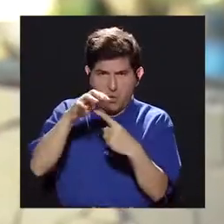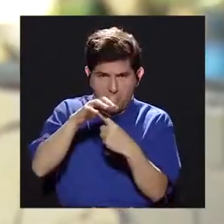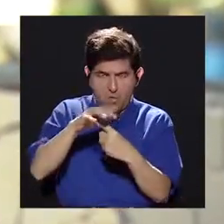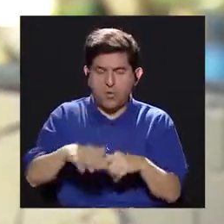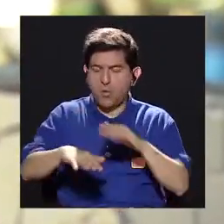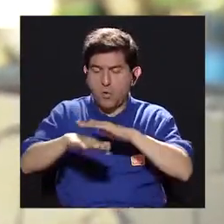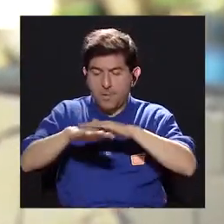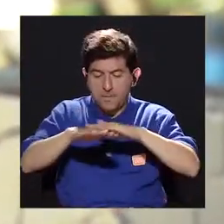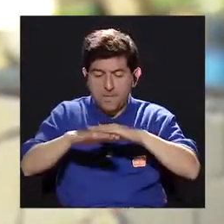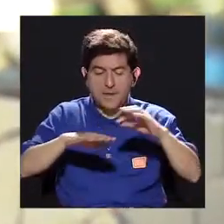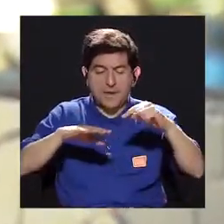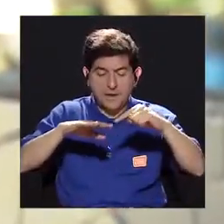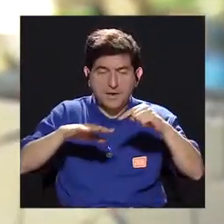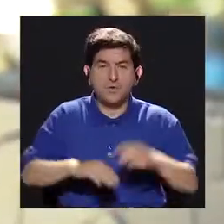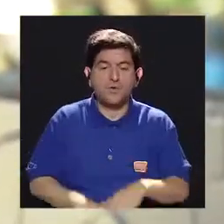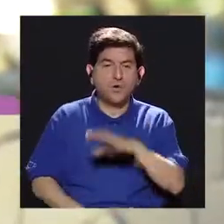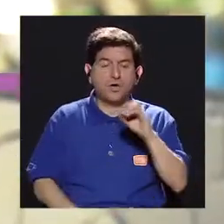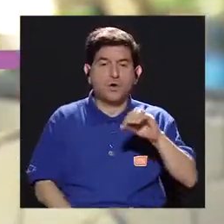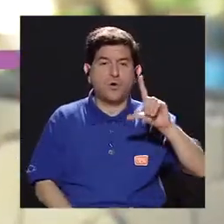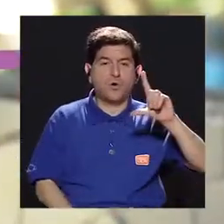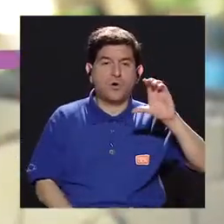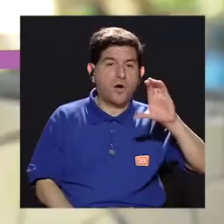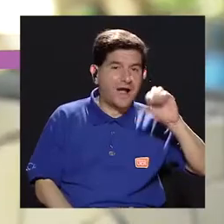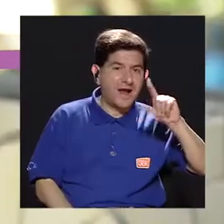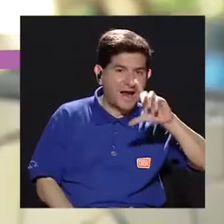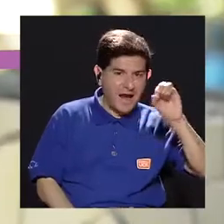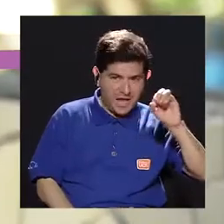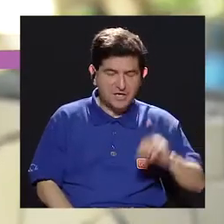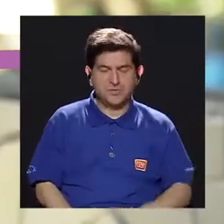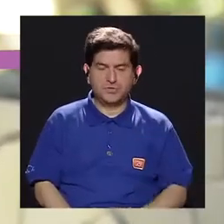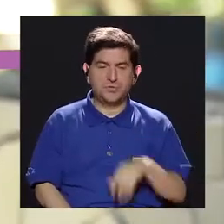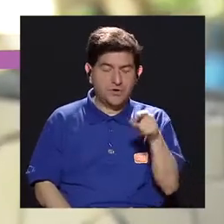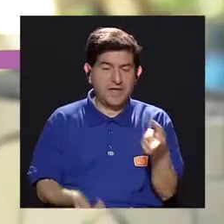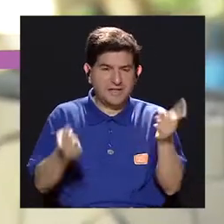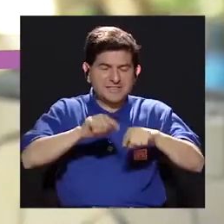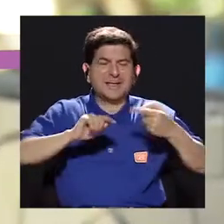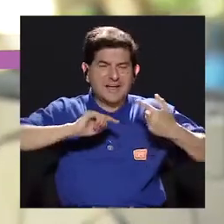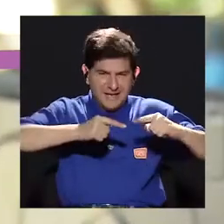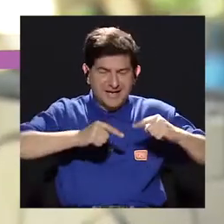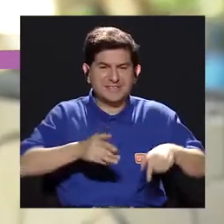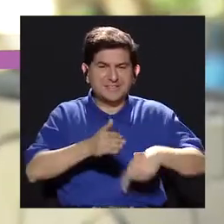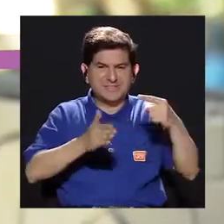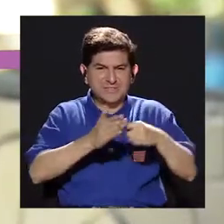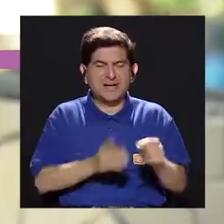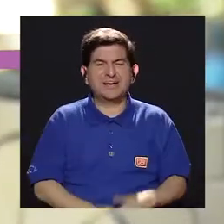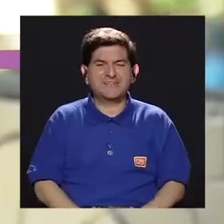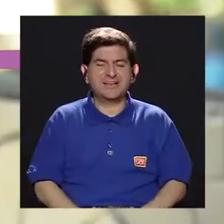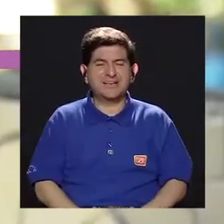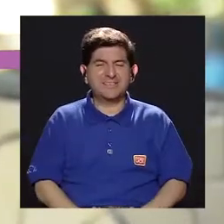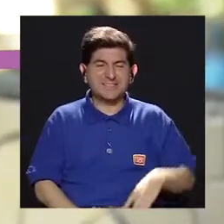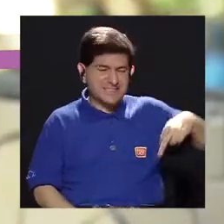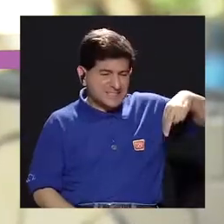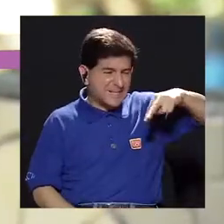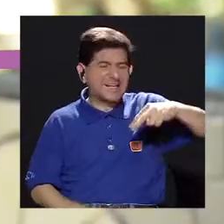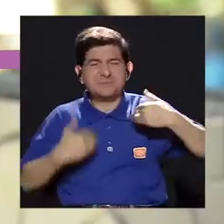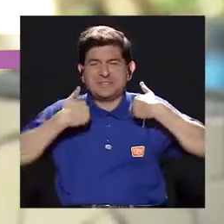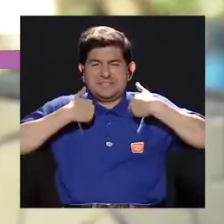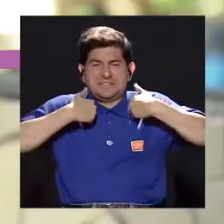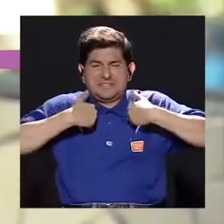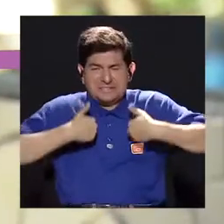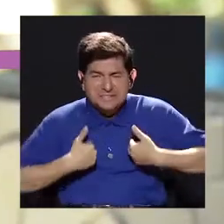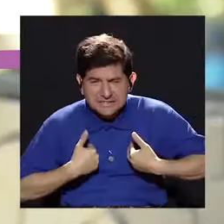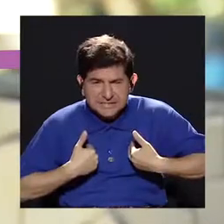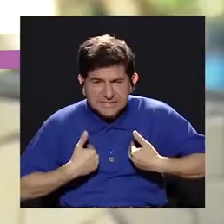piel y uñas, callos y callosidades que son dolorosos, que a veces las callosidades nos dan un ardor al caminar y un